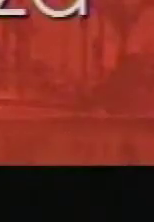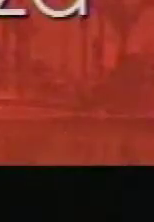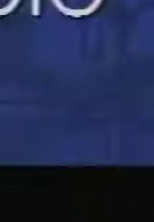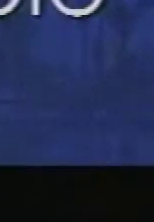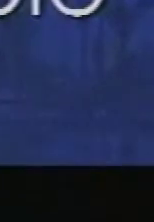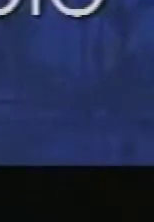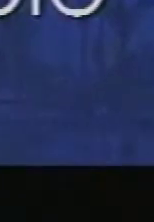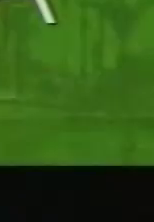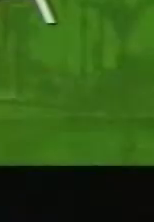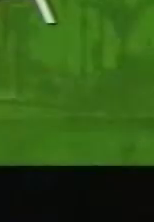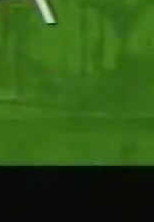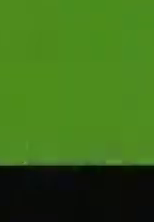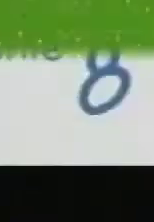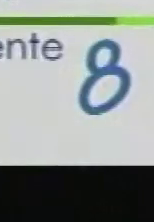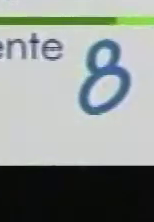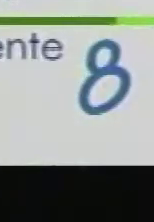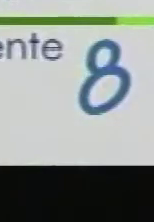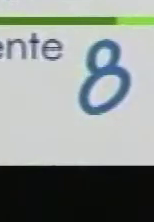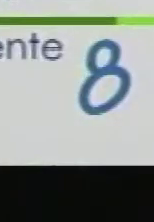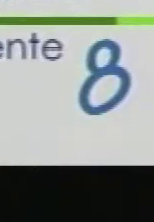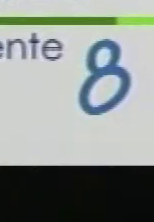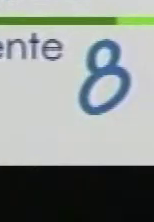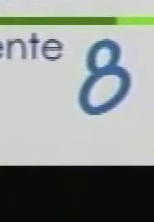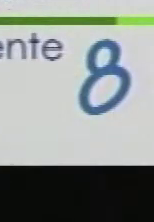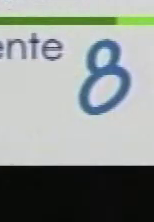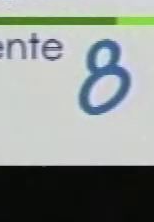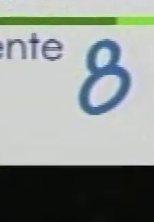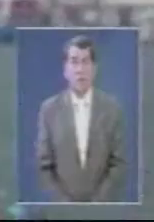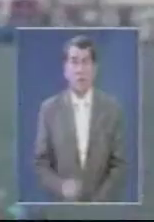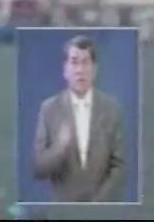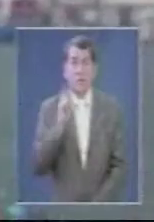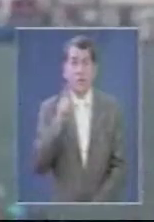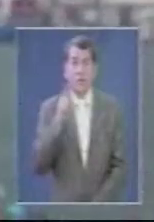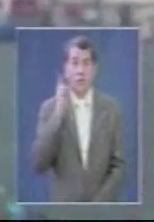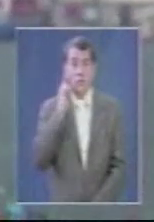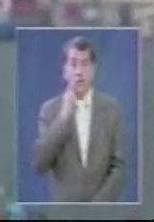La fuerza y el cambio que Arica necesita. Doctor Enrique Lee.